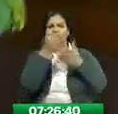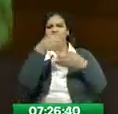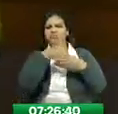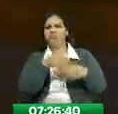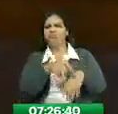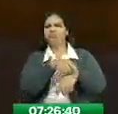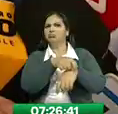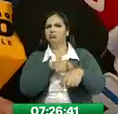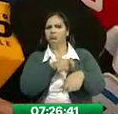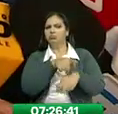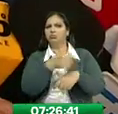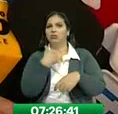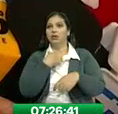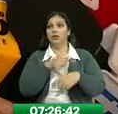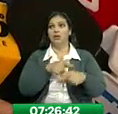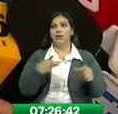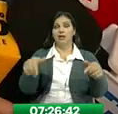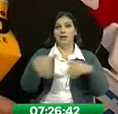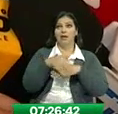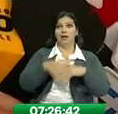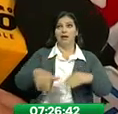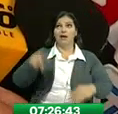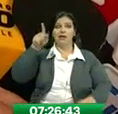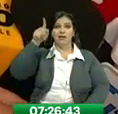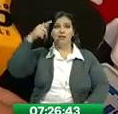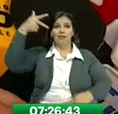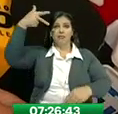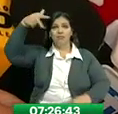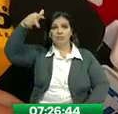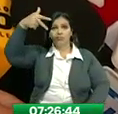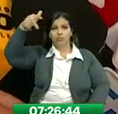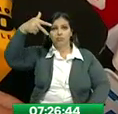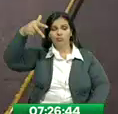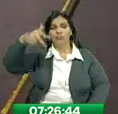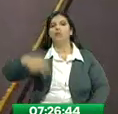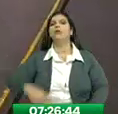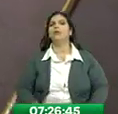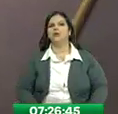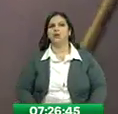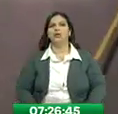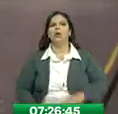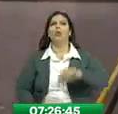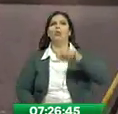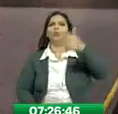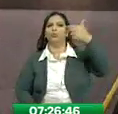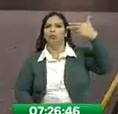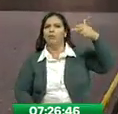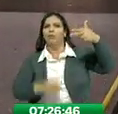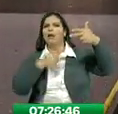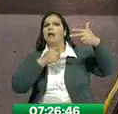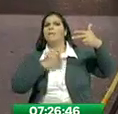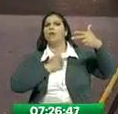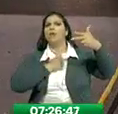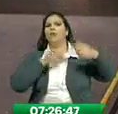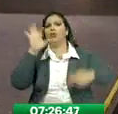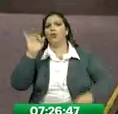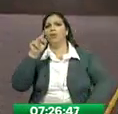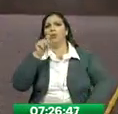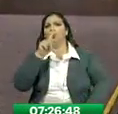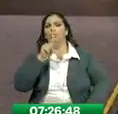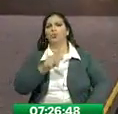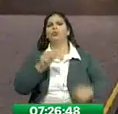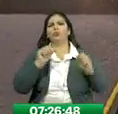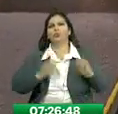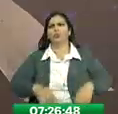algunos negocios. Y también del ECU 911 vamos a solicitar. Las causas de este nuevo crimen aún